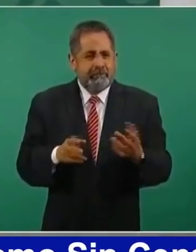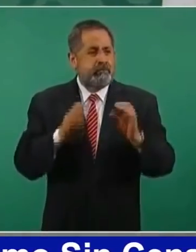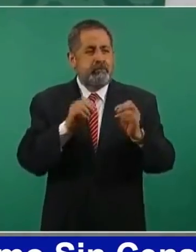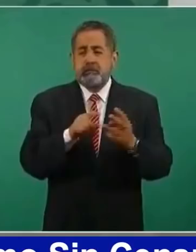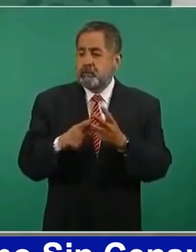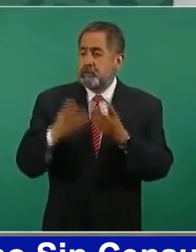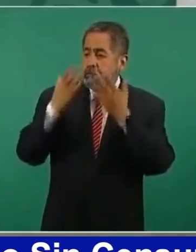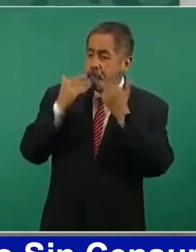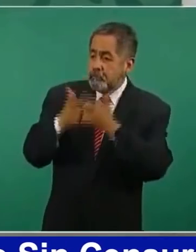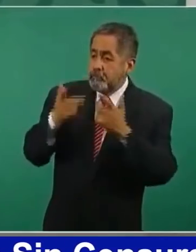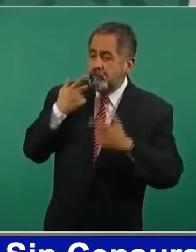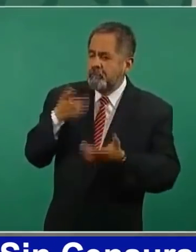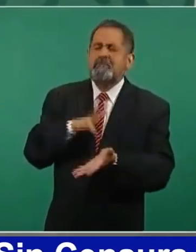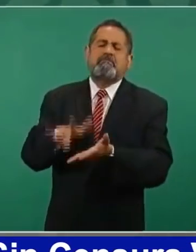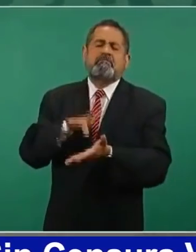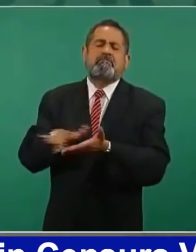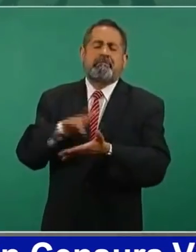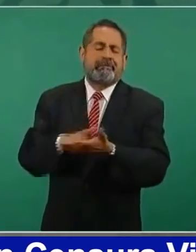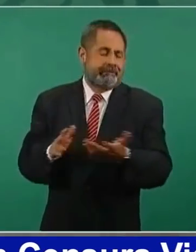partido.